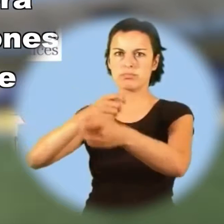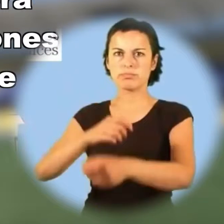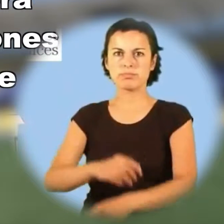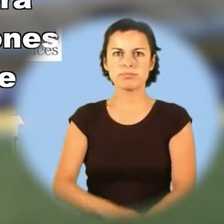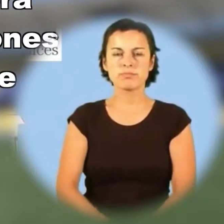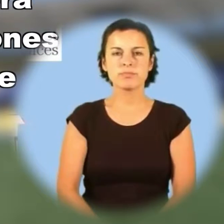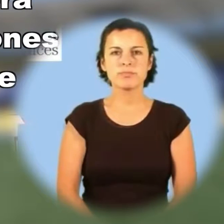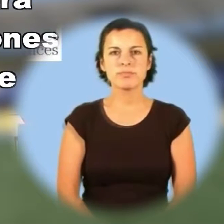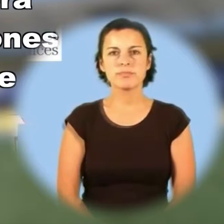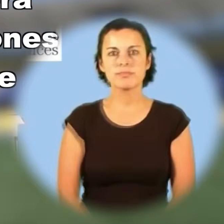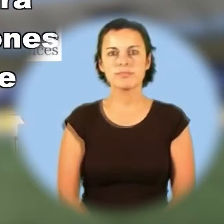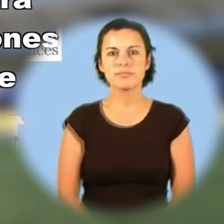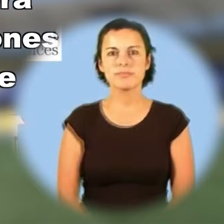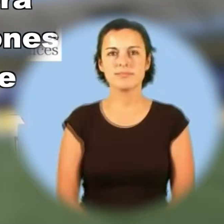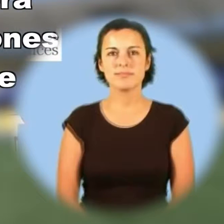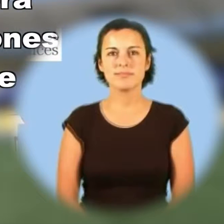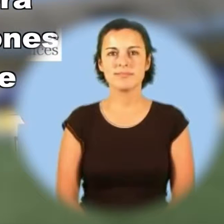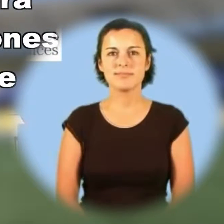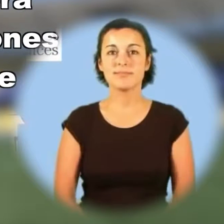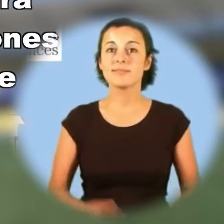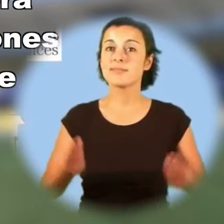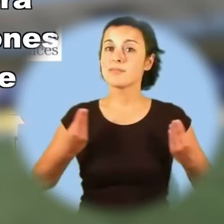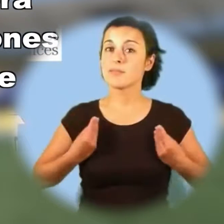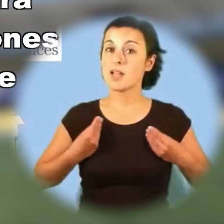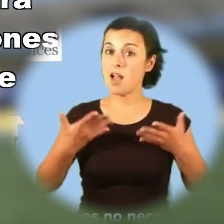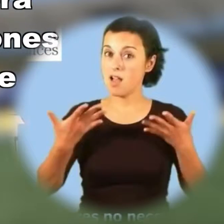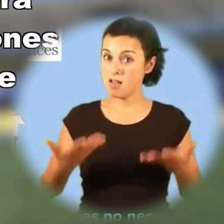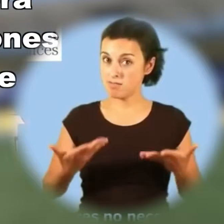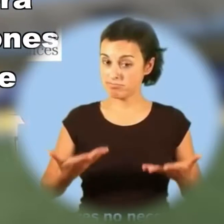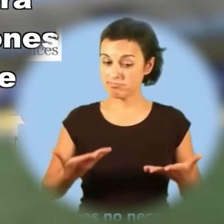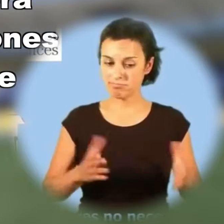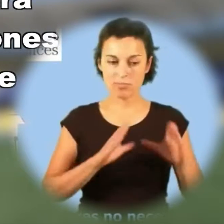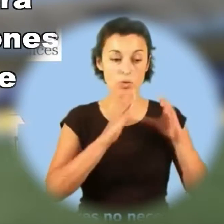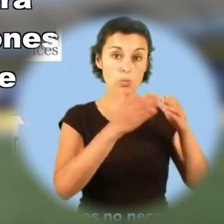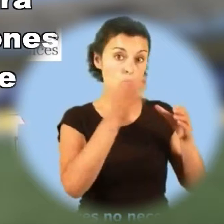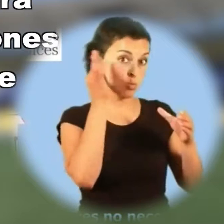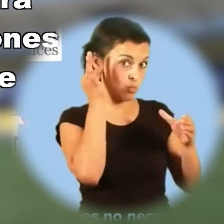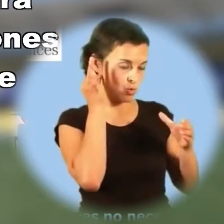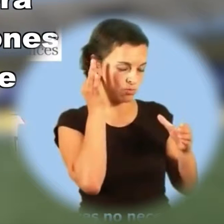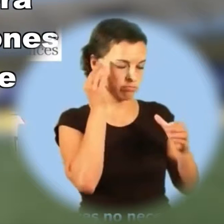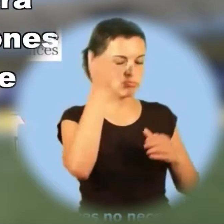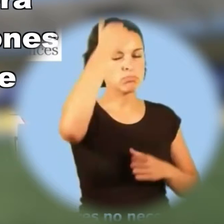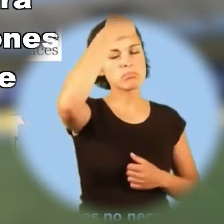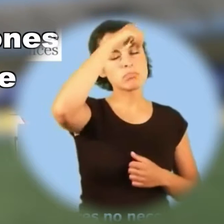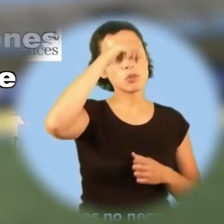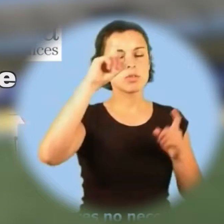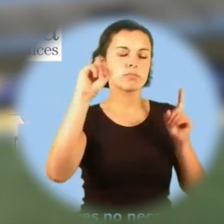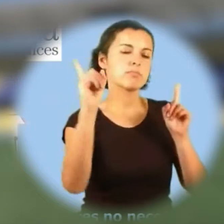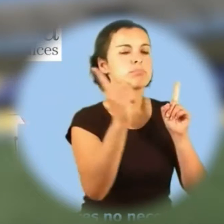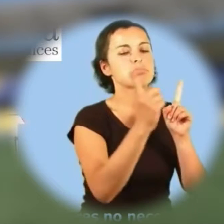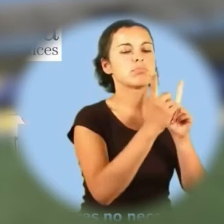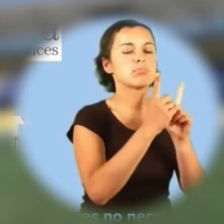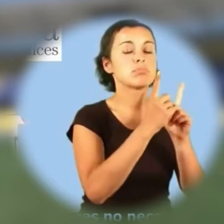Por cualquier evento de emergencia, deberán seguir las instrucciones de los encargados de evacuación del estadio.